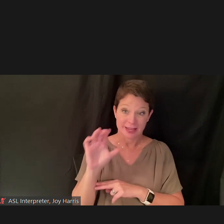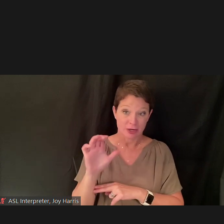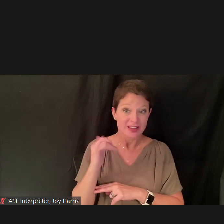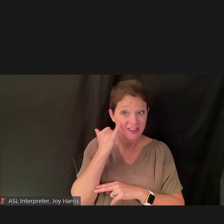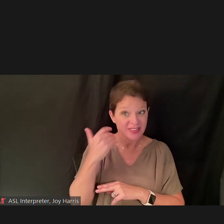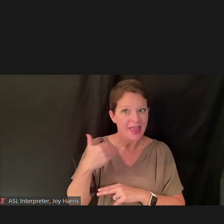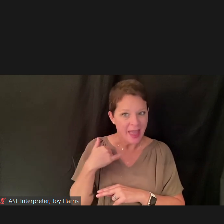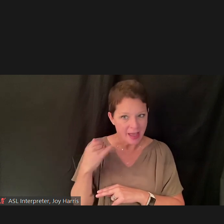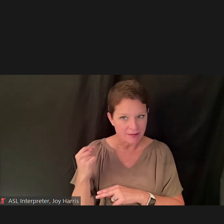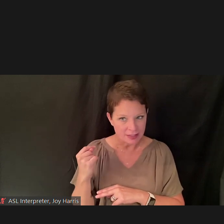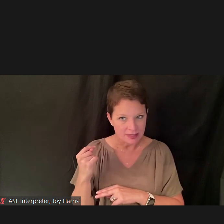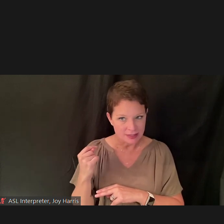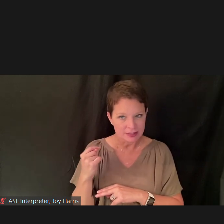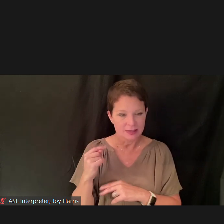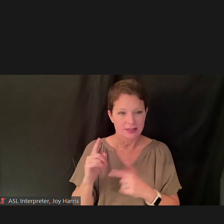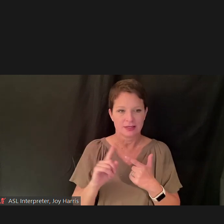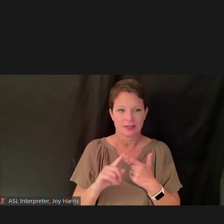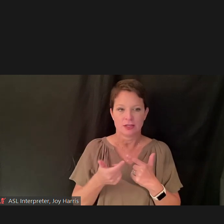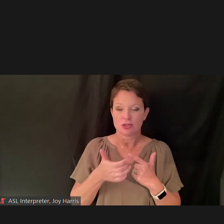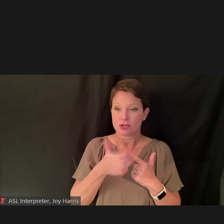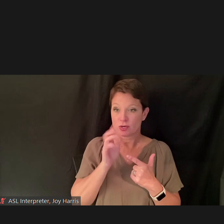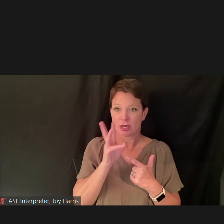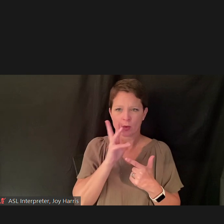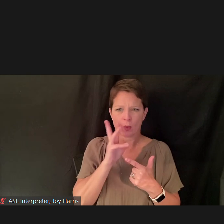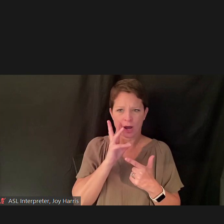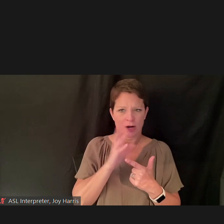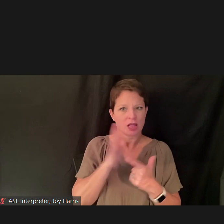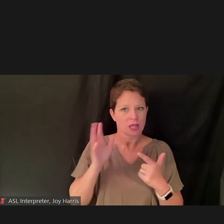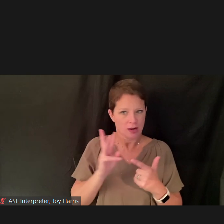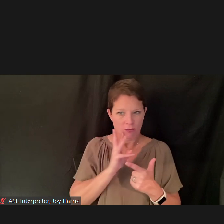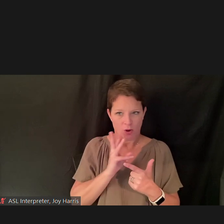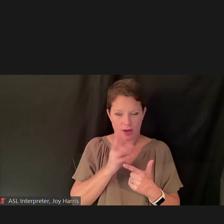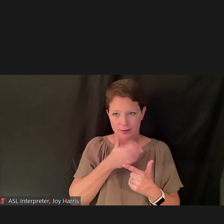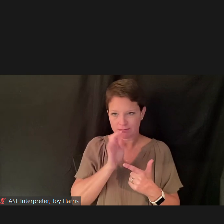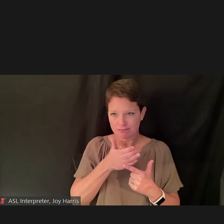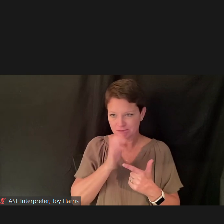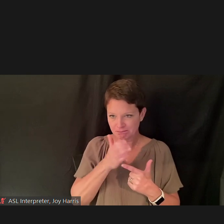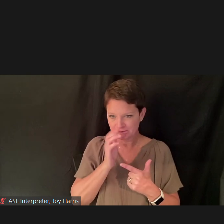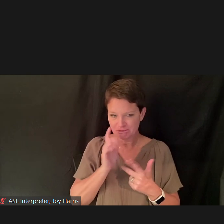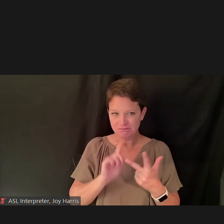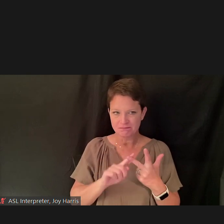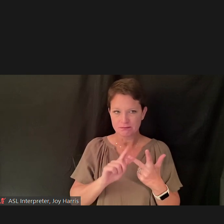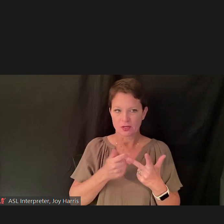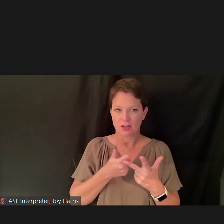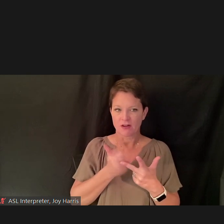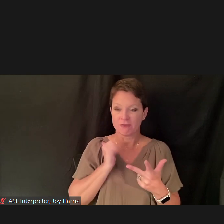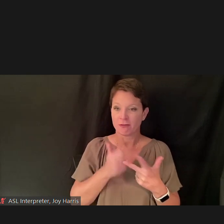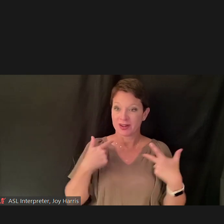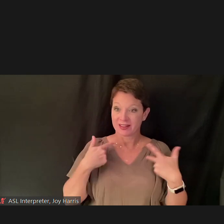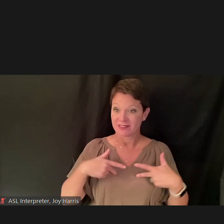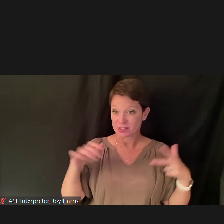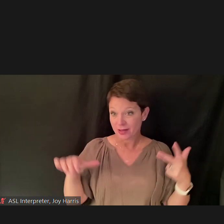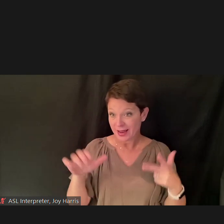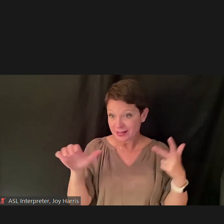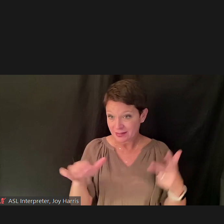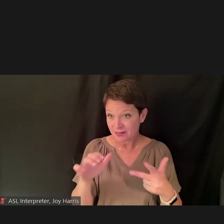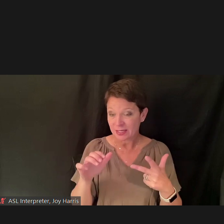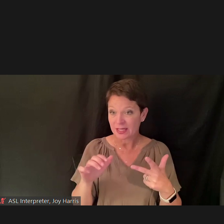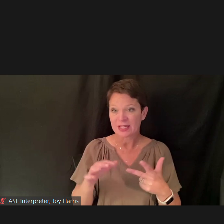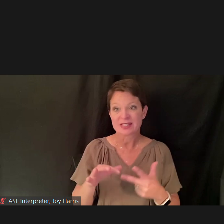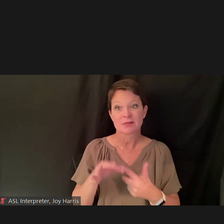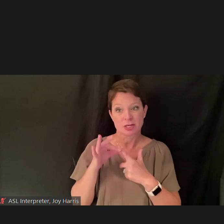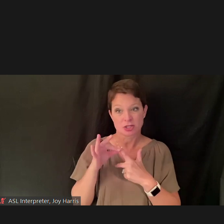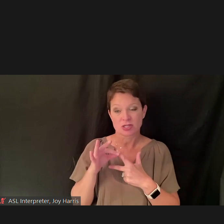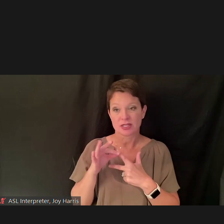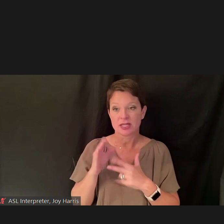Queremos asegurarnos que las personas utilicen el aire acondicionado si tienen uno, tomen suficiente agua, eviten